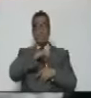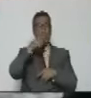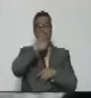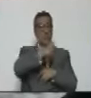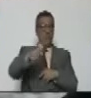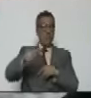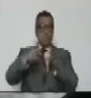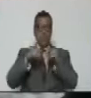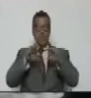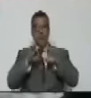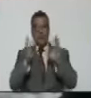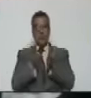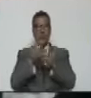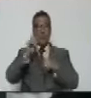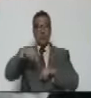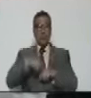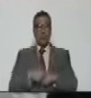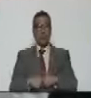los pueblos del mundo.